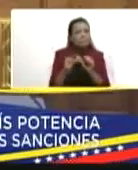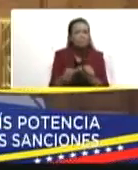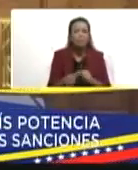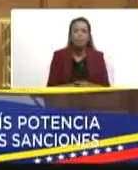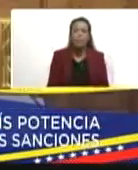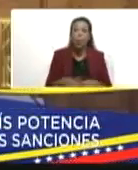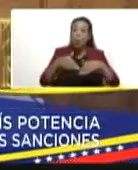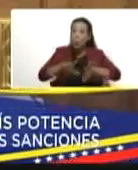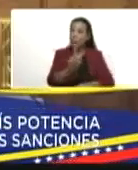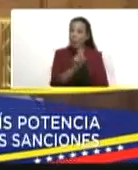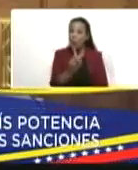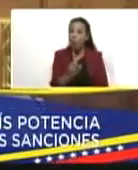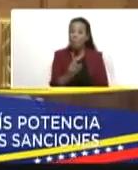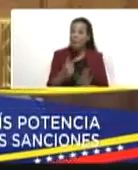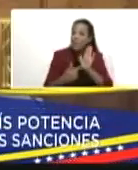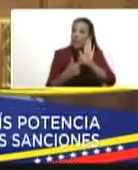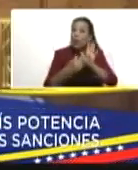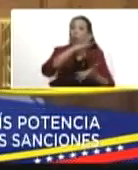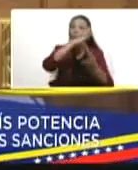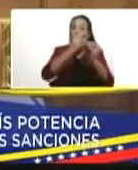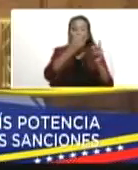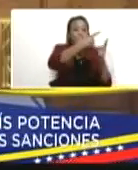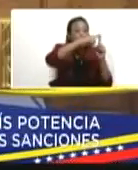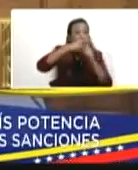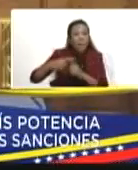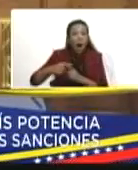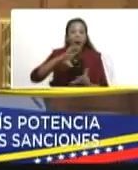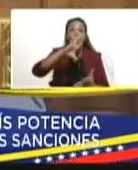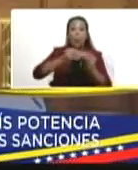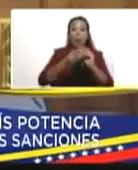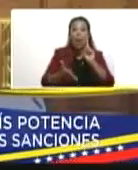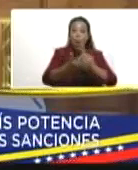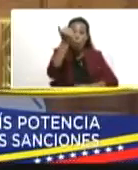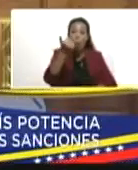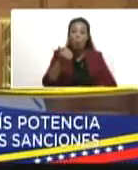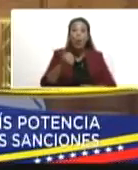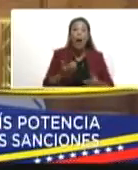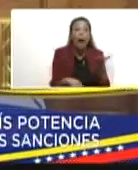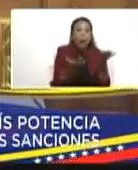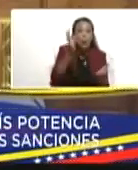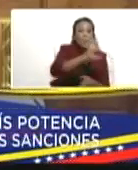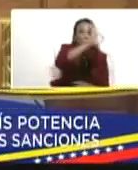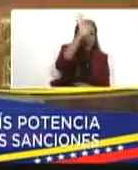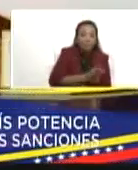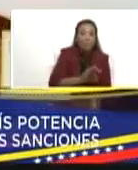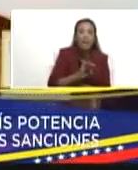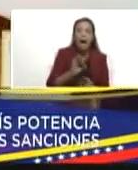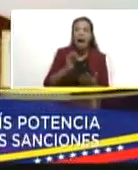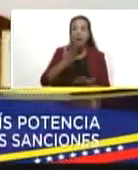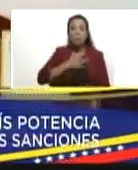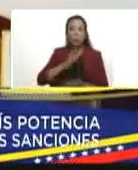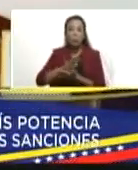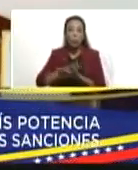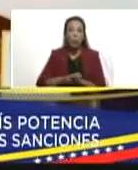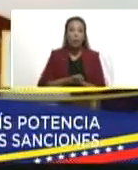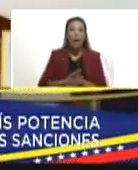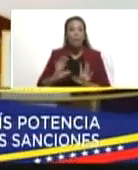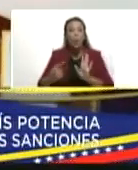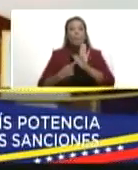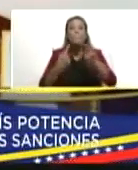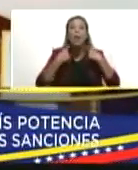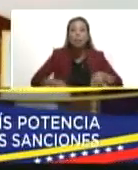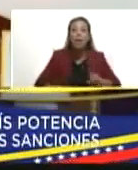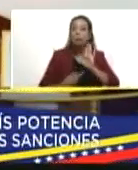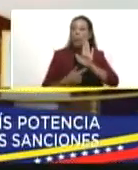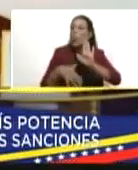marcha vamos a presentar un resumen de logros cualitativos y cuantitativos sin perder de vista donde estamos